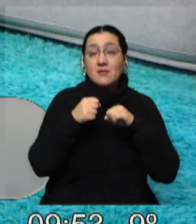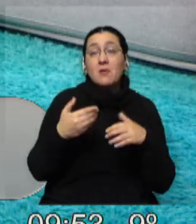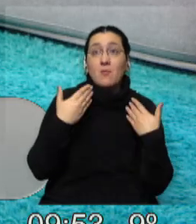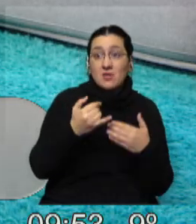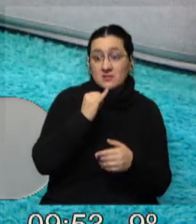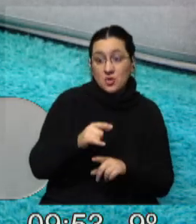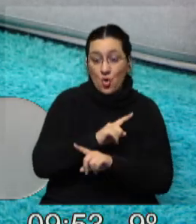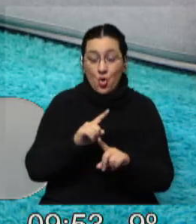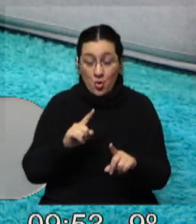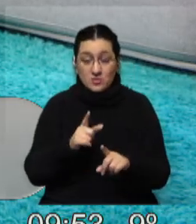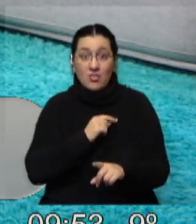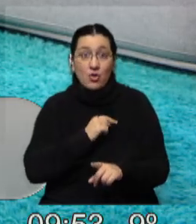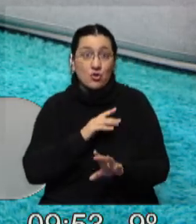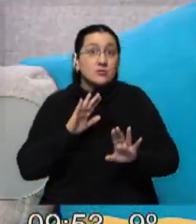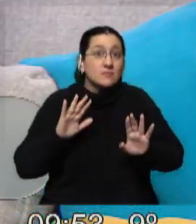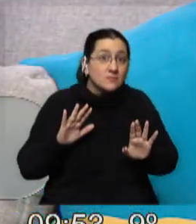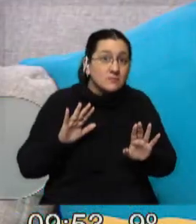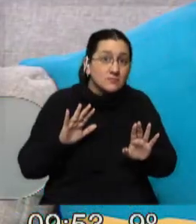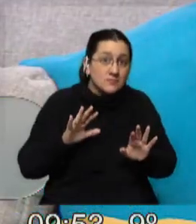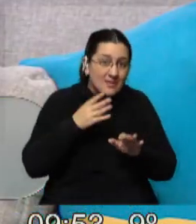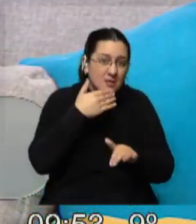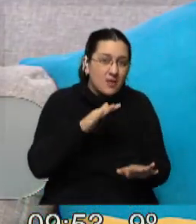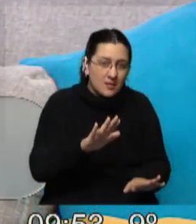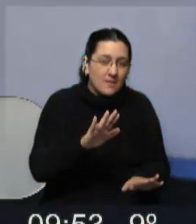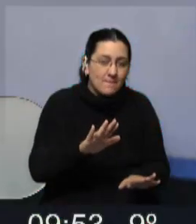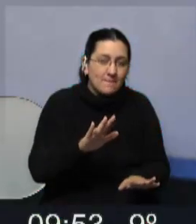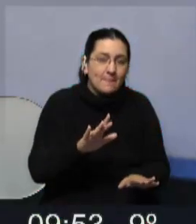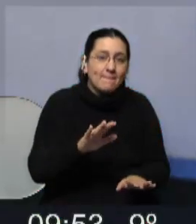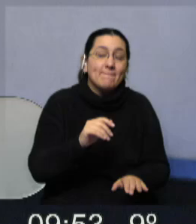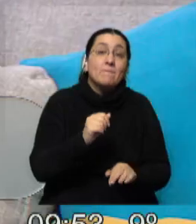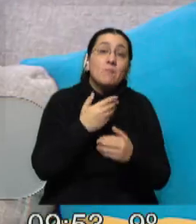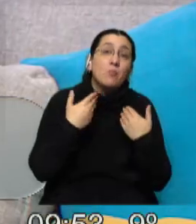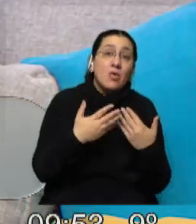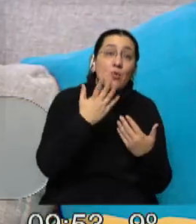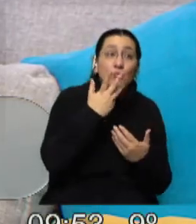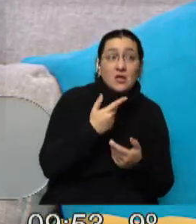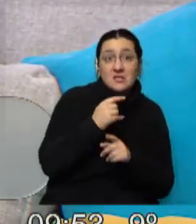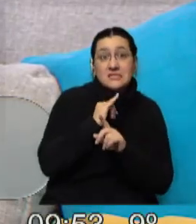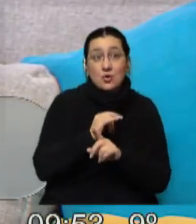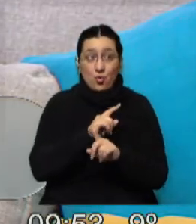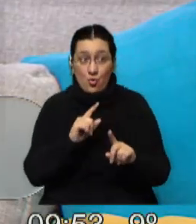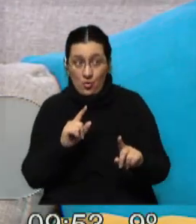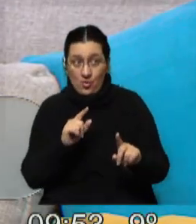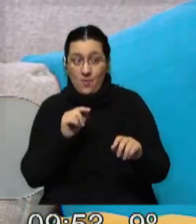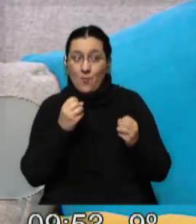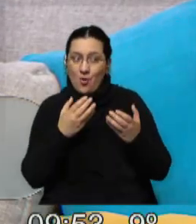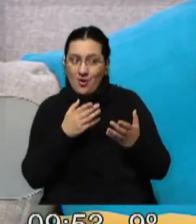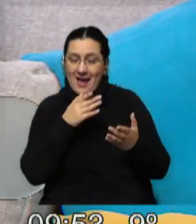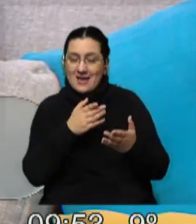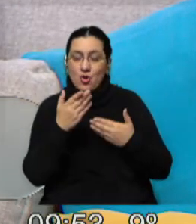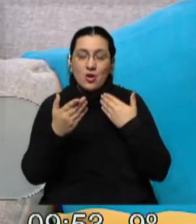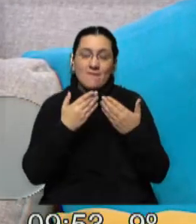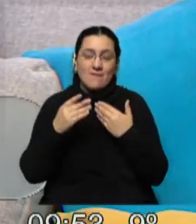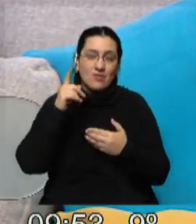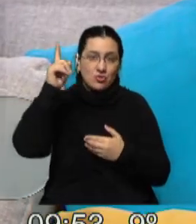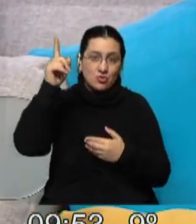no ser dolorosas. ¿Sí? ¿Hasta ahí vamos? Sí, vamos. ¿Pueden bien. Gustarte o no? Bueno, entonces, ahí es el tema de lo que hablaba Diosito con